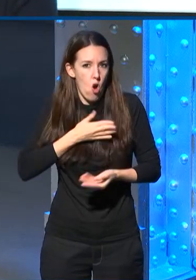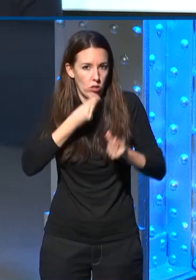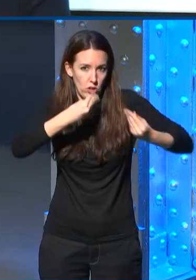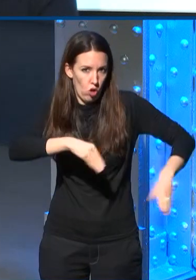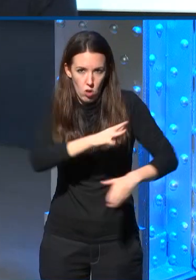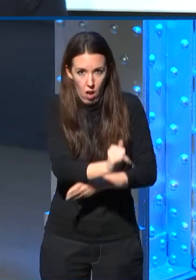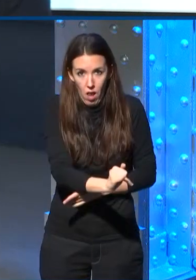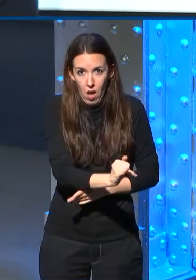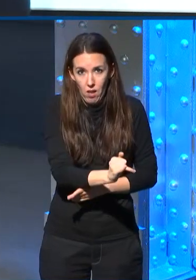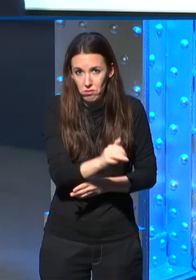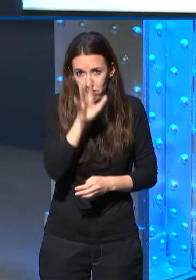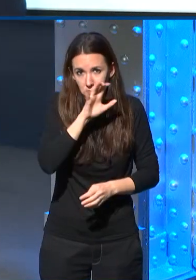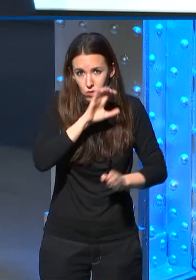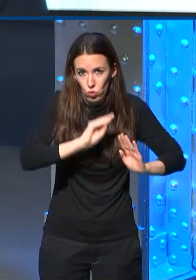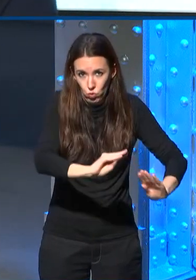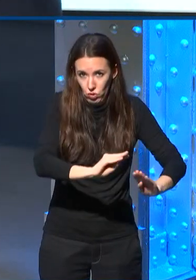Hoy tenemos...